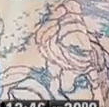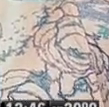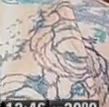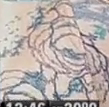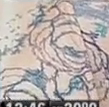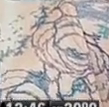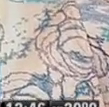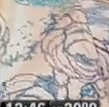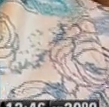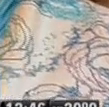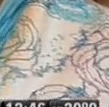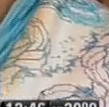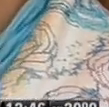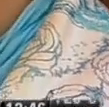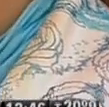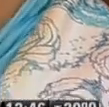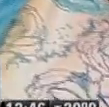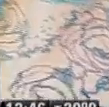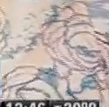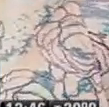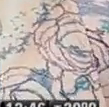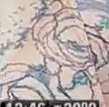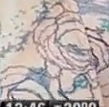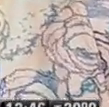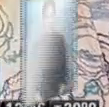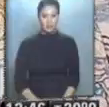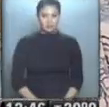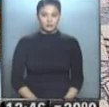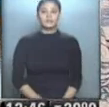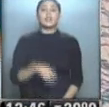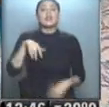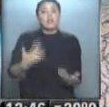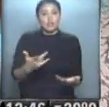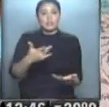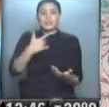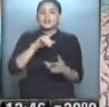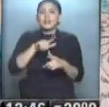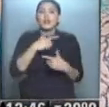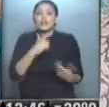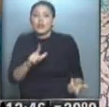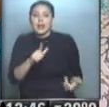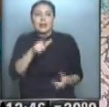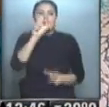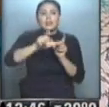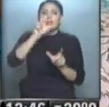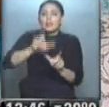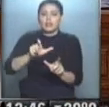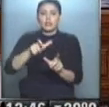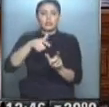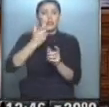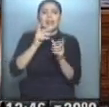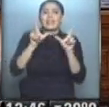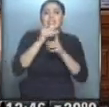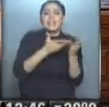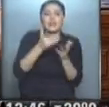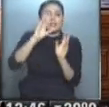propia historia del país, para contestar, lo que se hizo fue no dejar a ningún usuario sin el servicio. Y esto